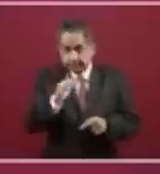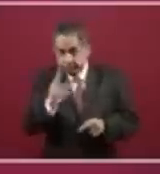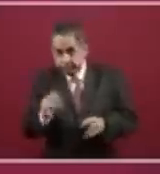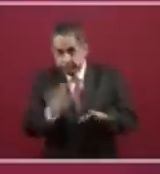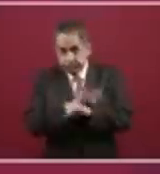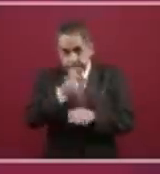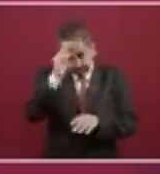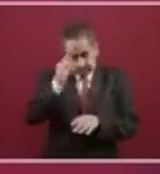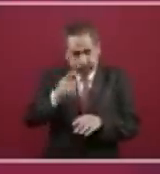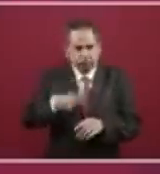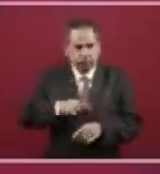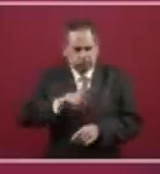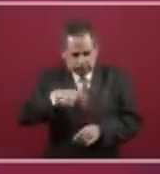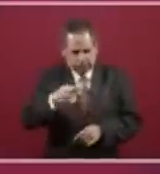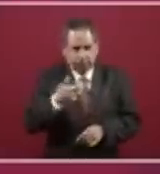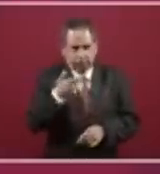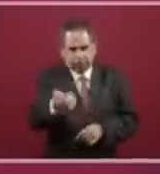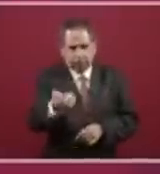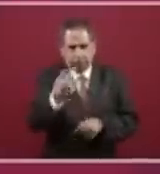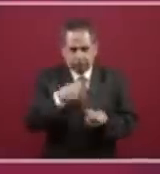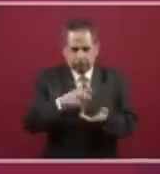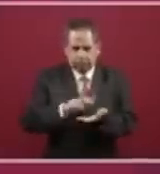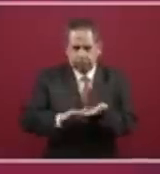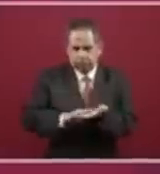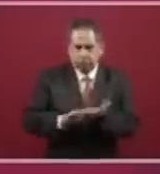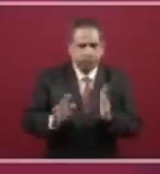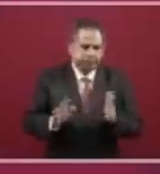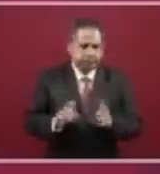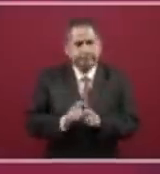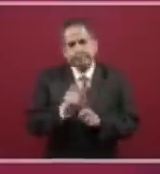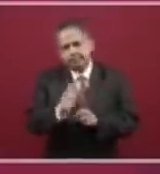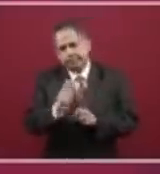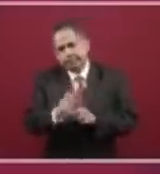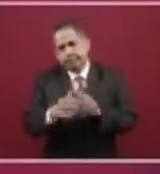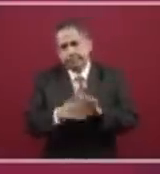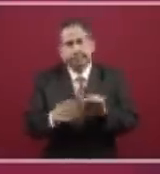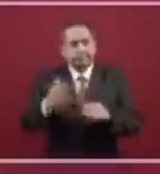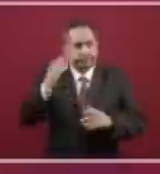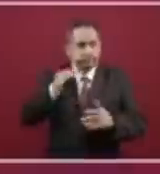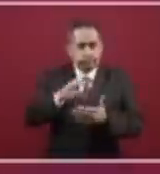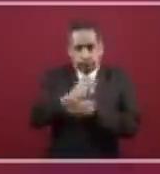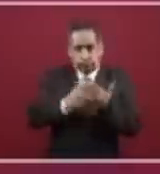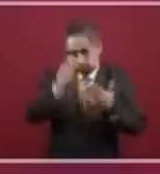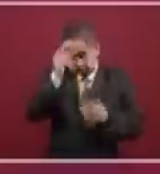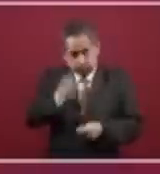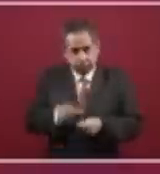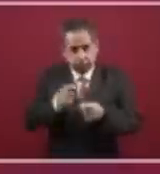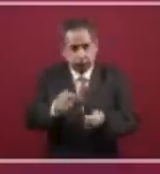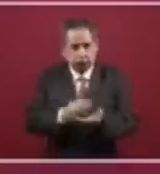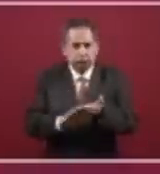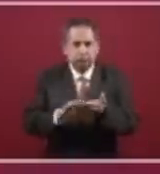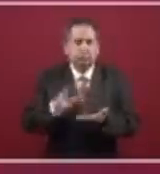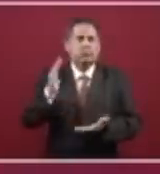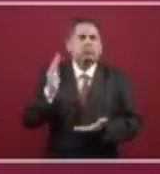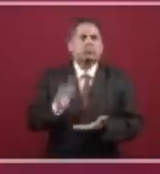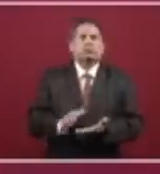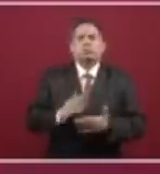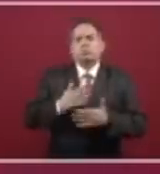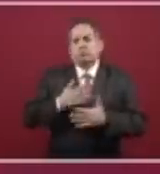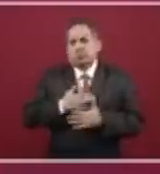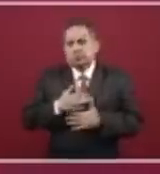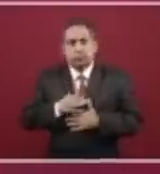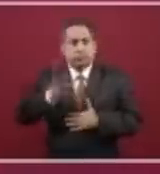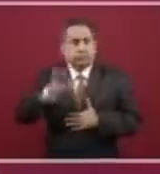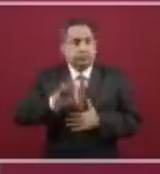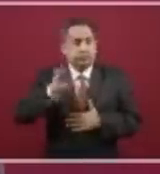recompra anunciada pagando los intereses pactados en la oferta original esto reduce el monto de intereses